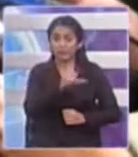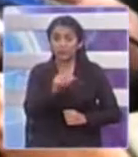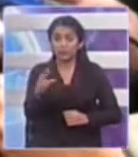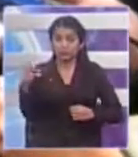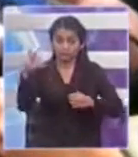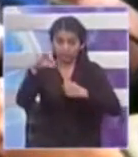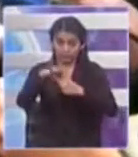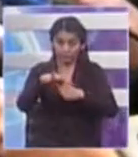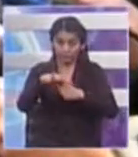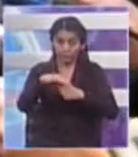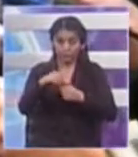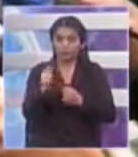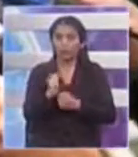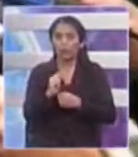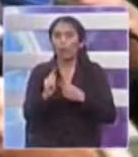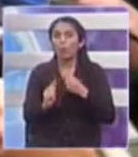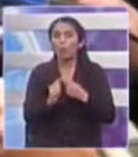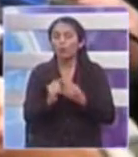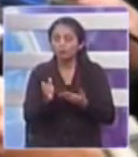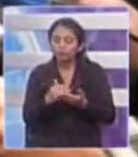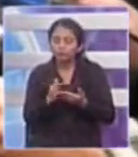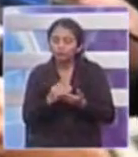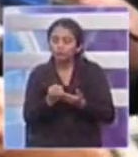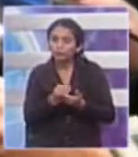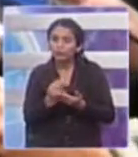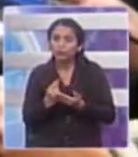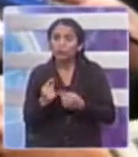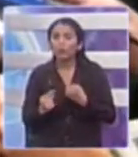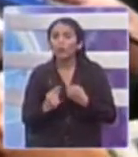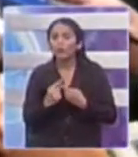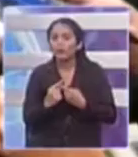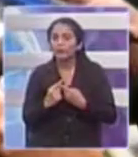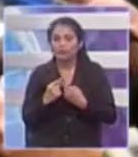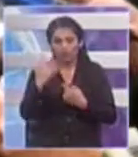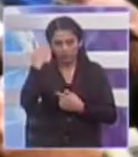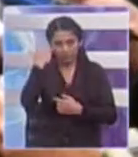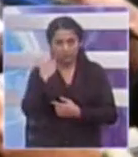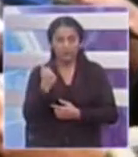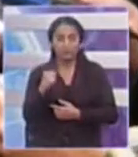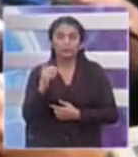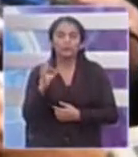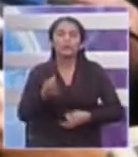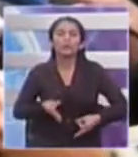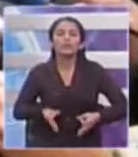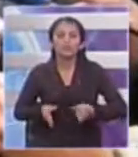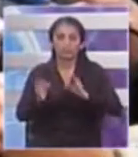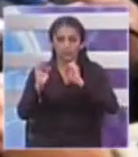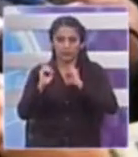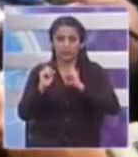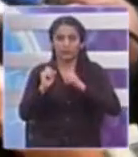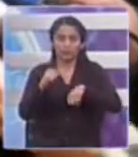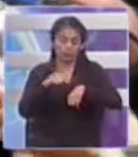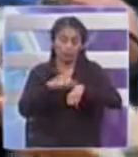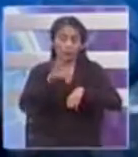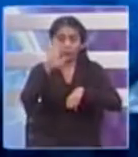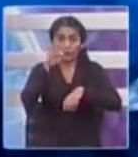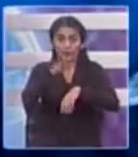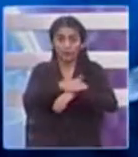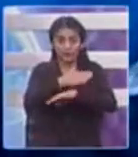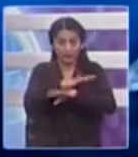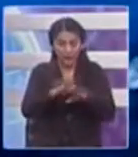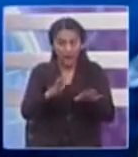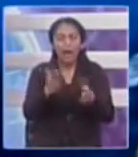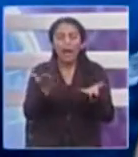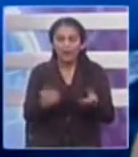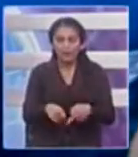ser contabilizados el día domingo 19 de febrero, como dice la normativa ecuatoriana, luego de las 5 de la tarde. El